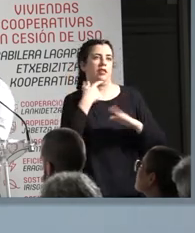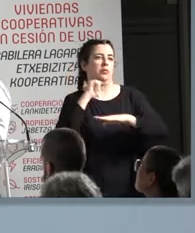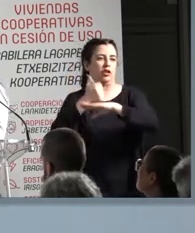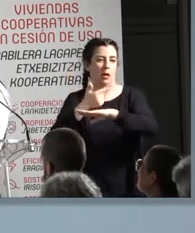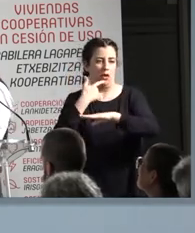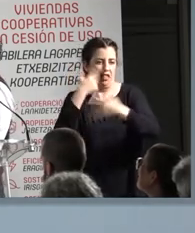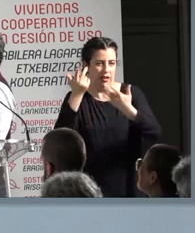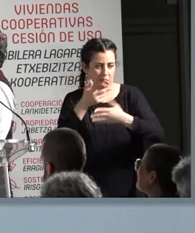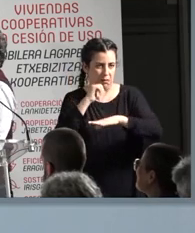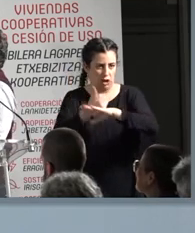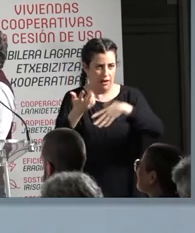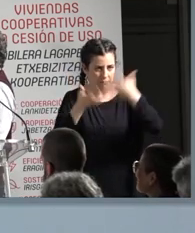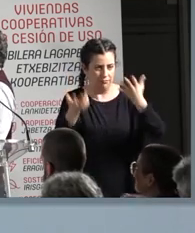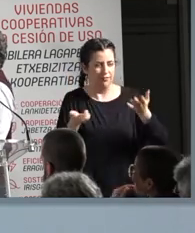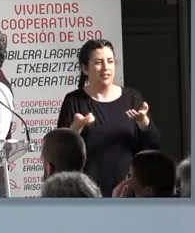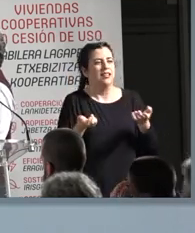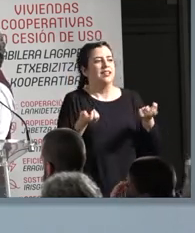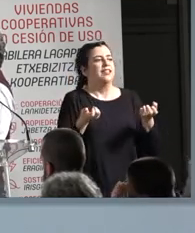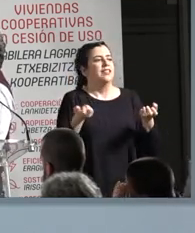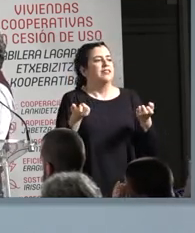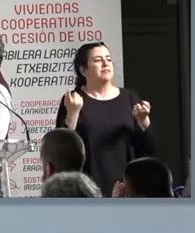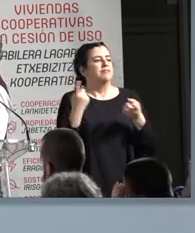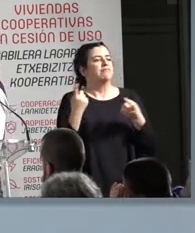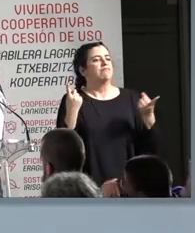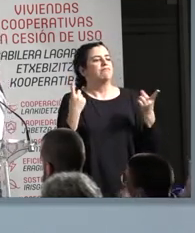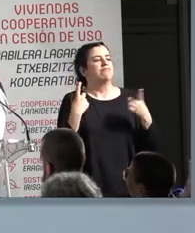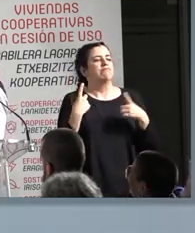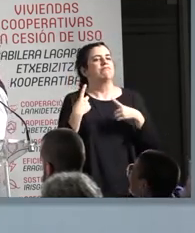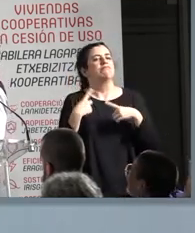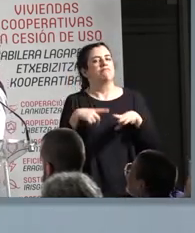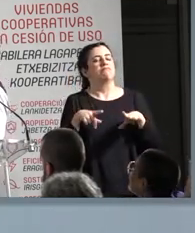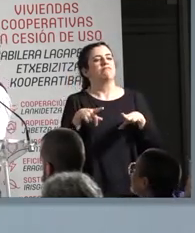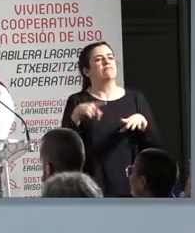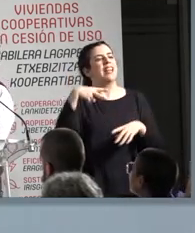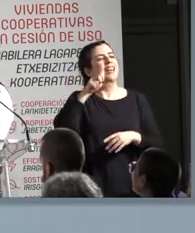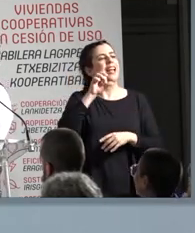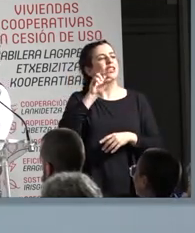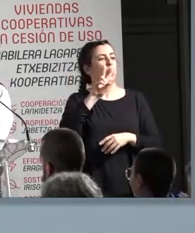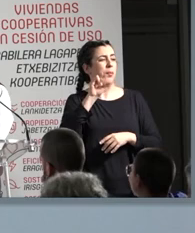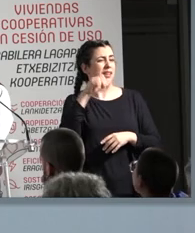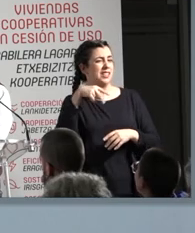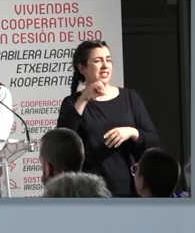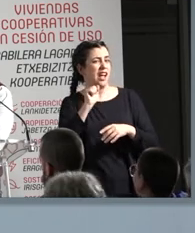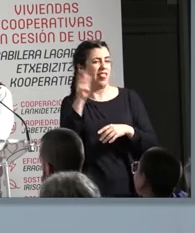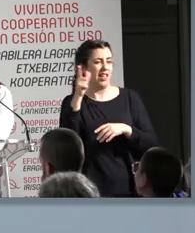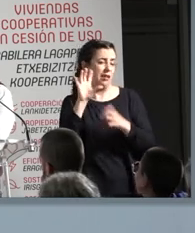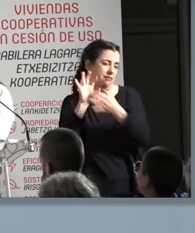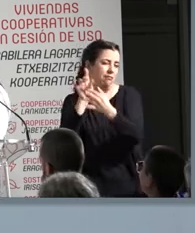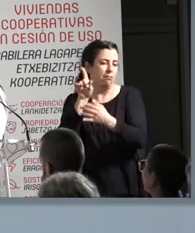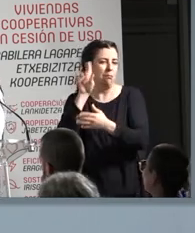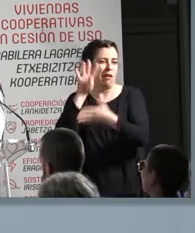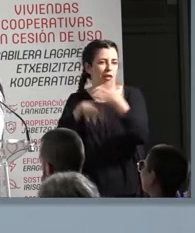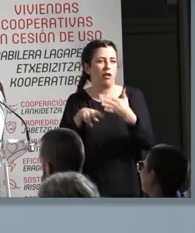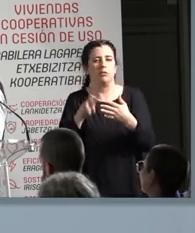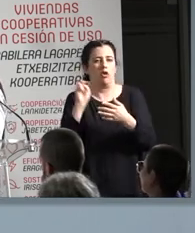es como cosa simpática, o sea, es donde están el Nasubisa de Barcelona, que se llama IMAP, el otro,